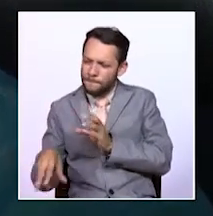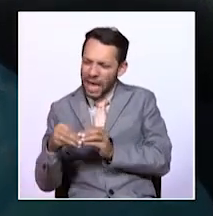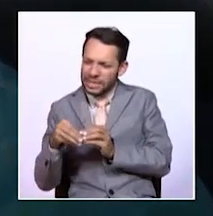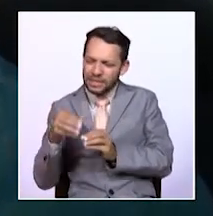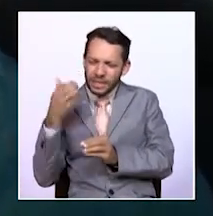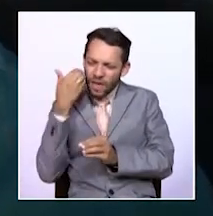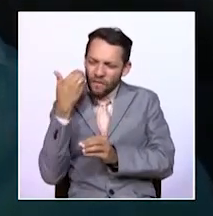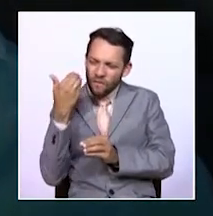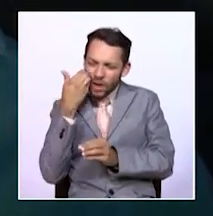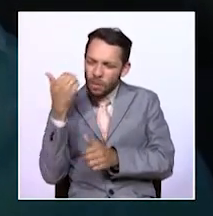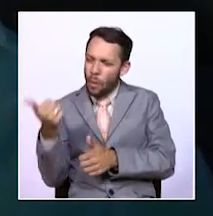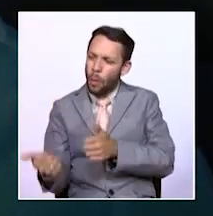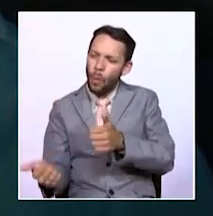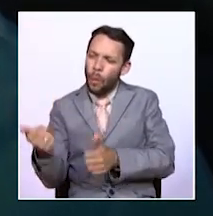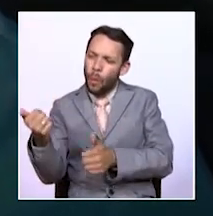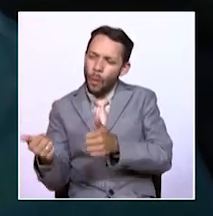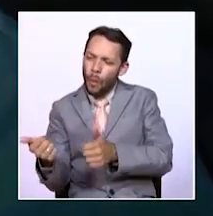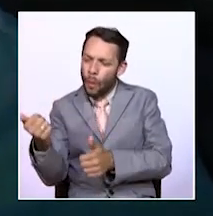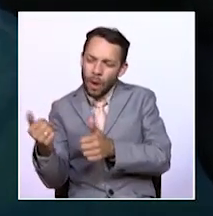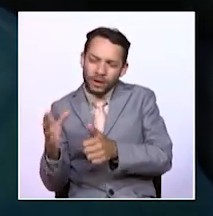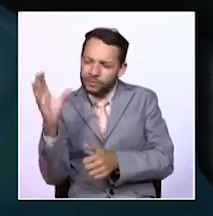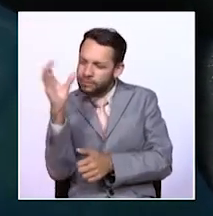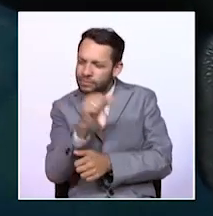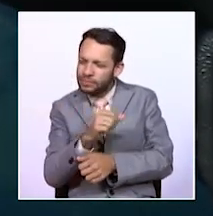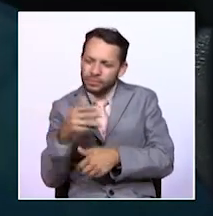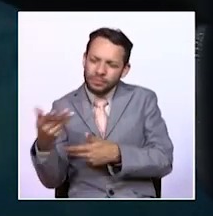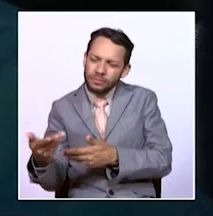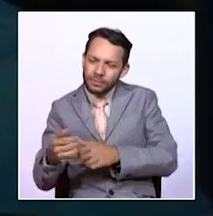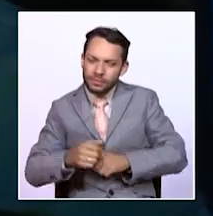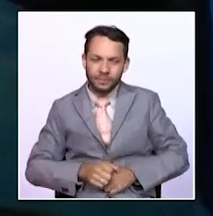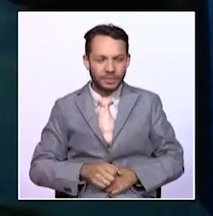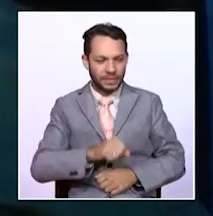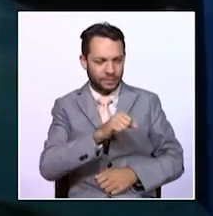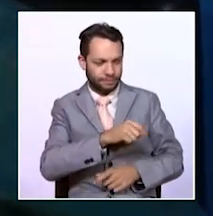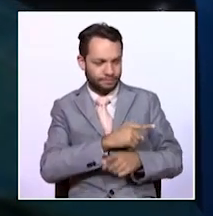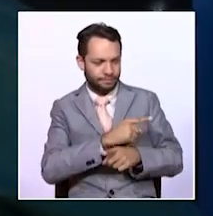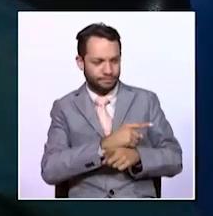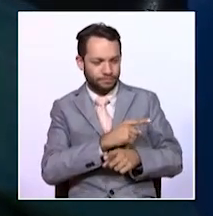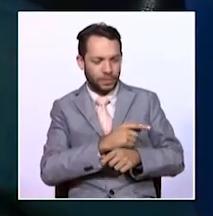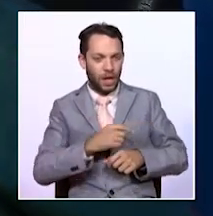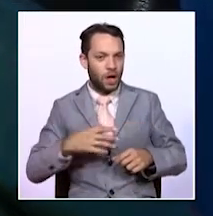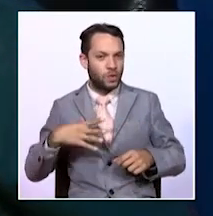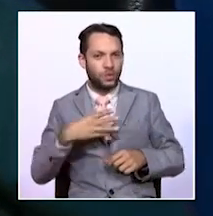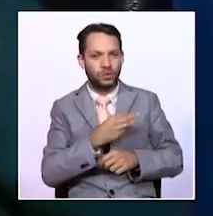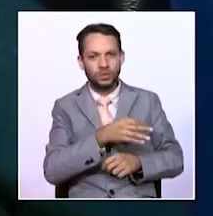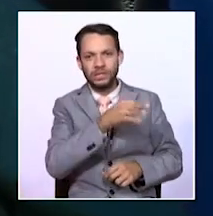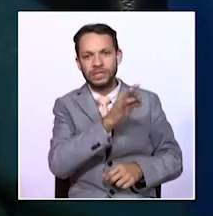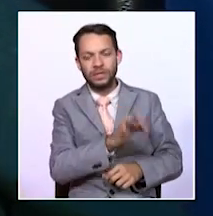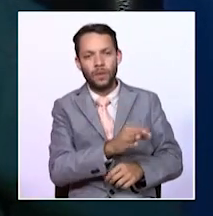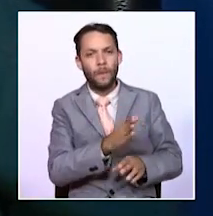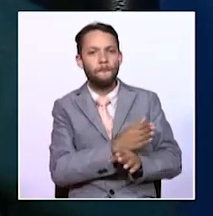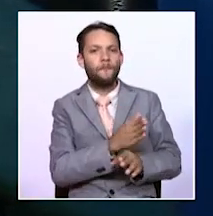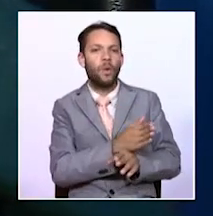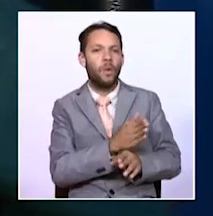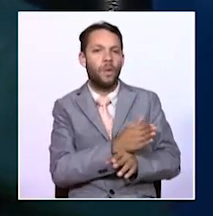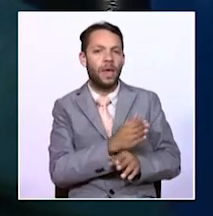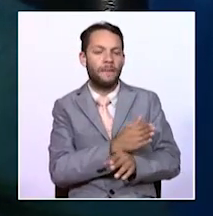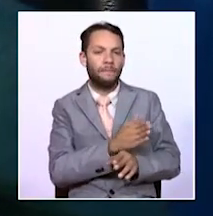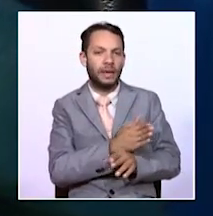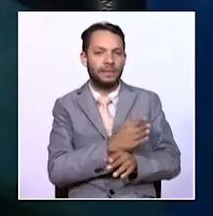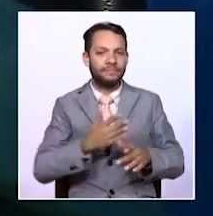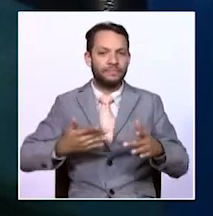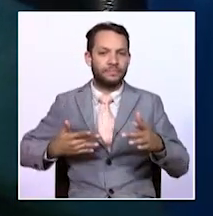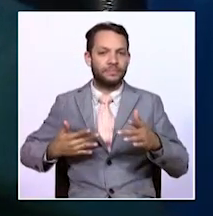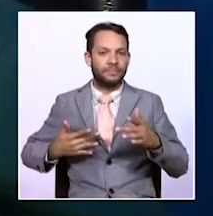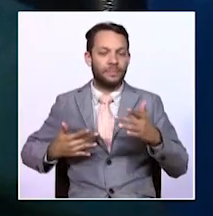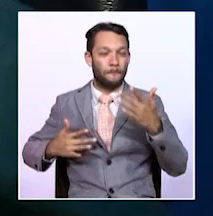encuentran al desarrollar este examen? Bueno, nosotros encontramos con mucha frecuencia problemas de vesícula, es